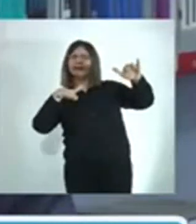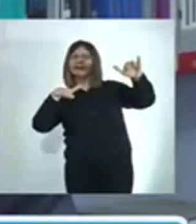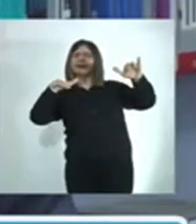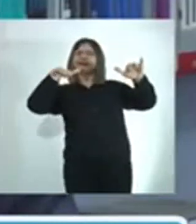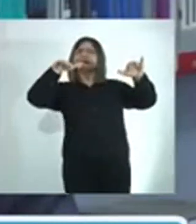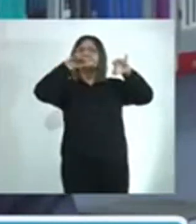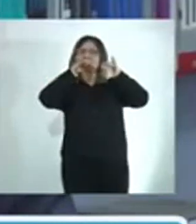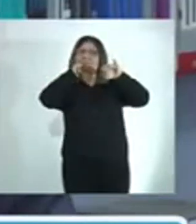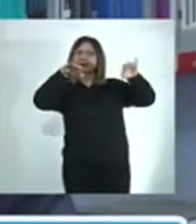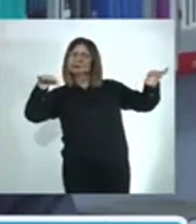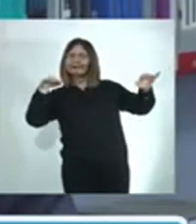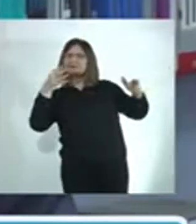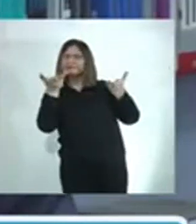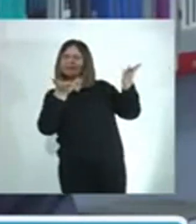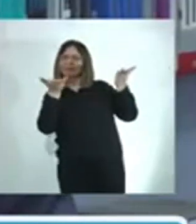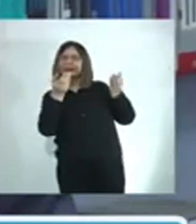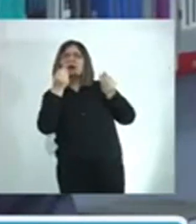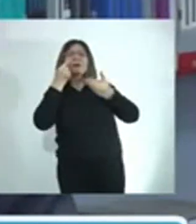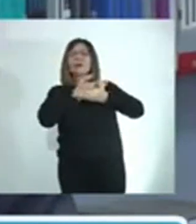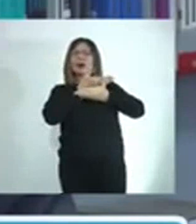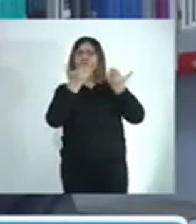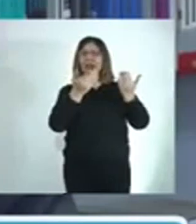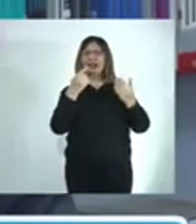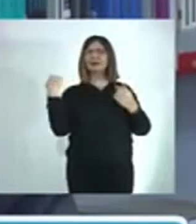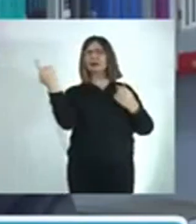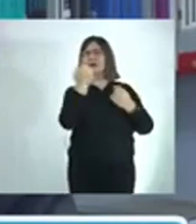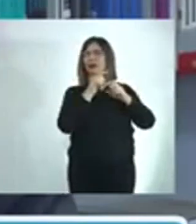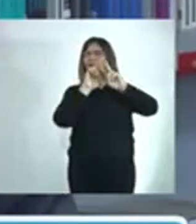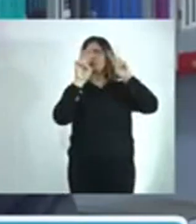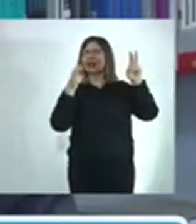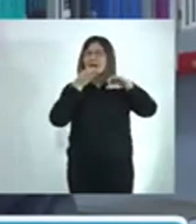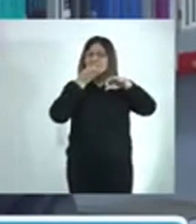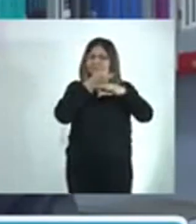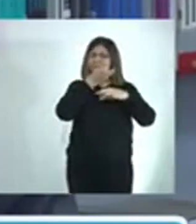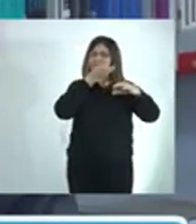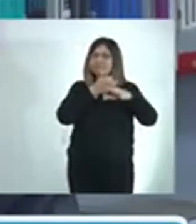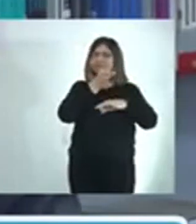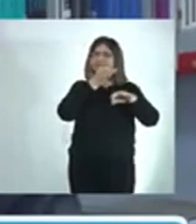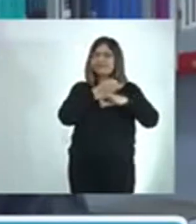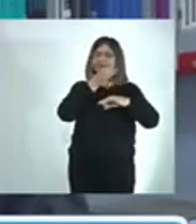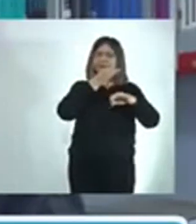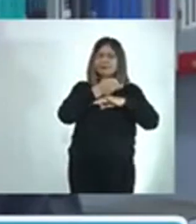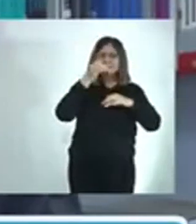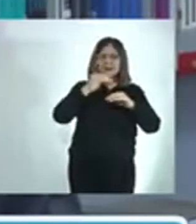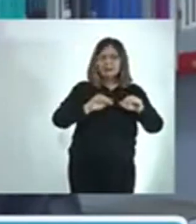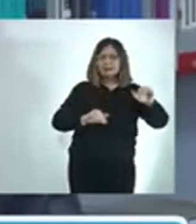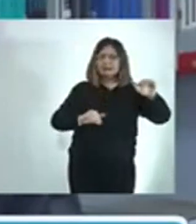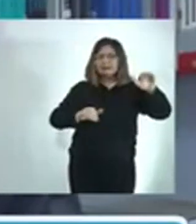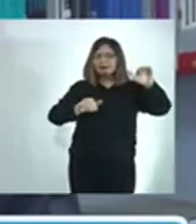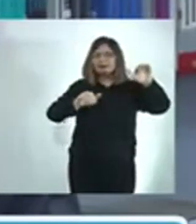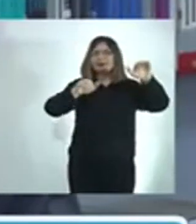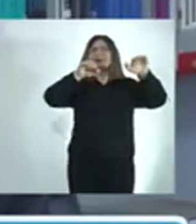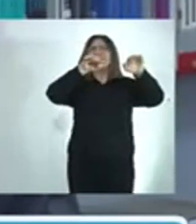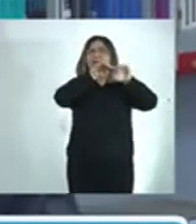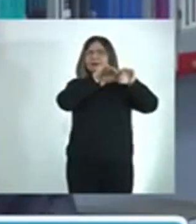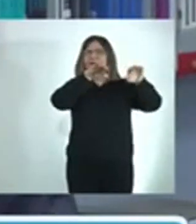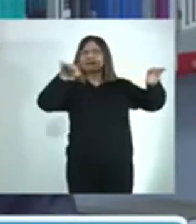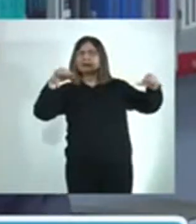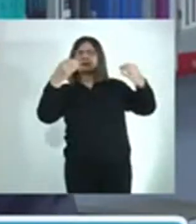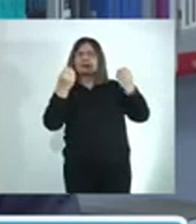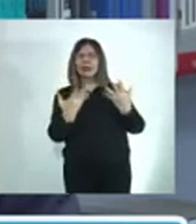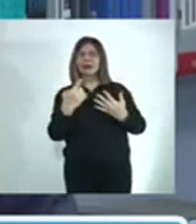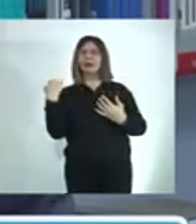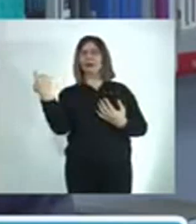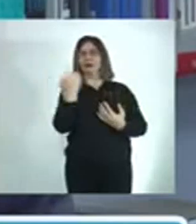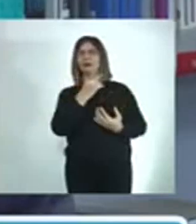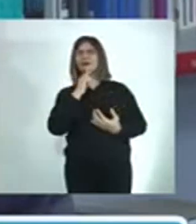es porque son sociedades fundamentalmente educadas. Esto es lo que tienen en común, y esto creo que es el